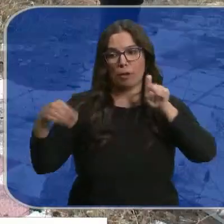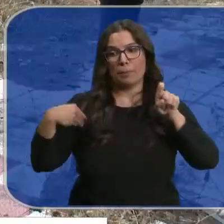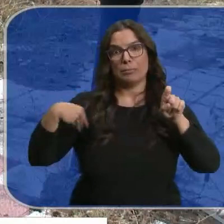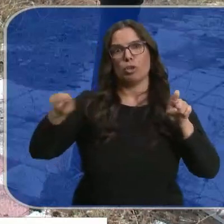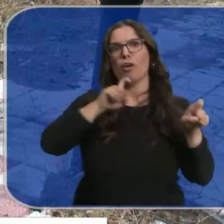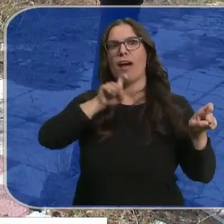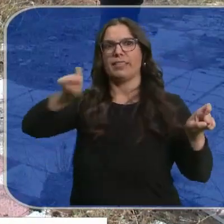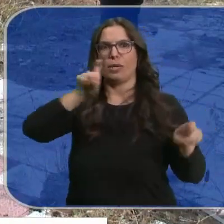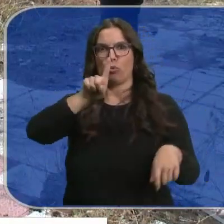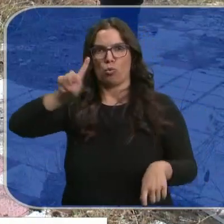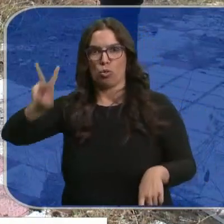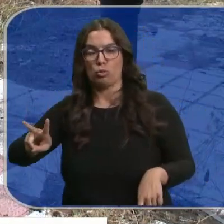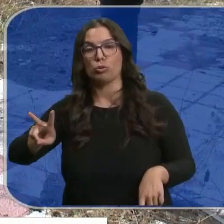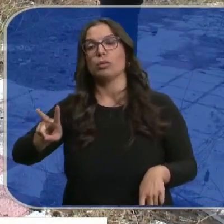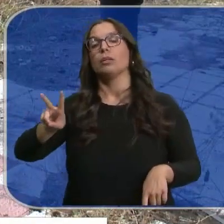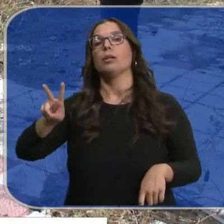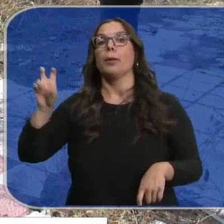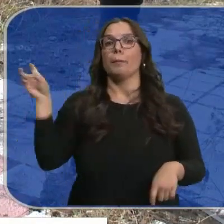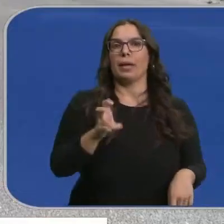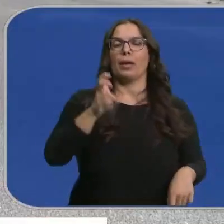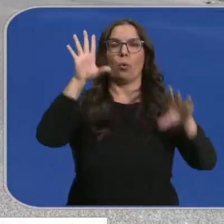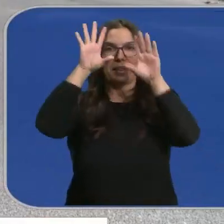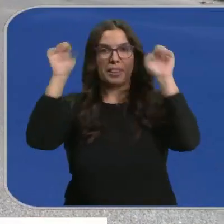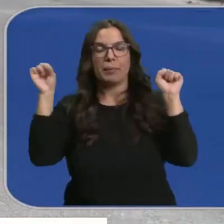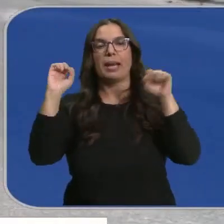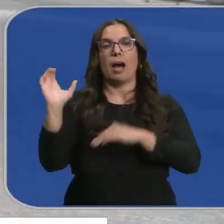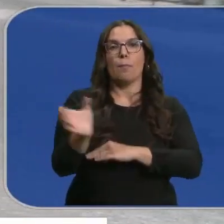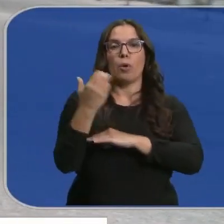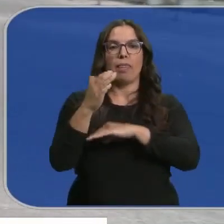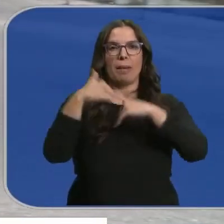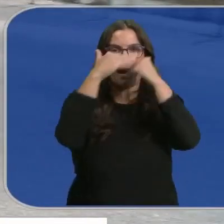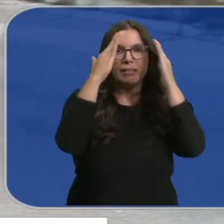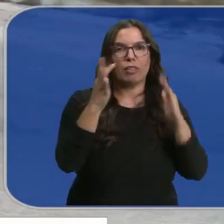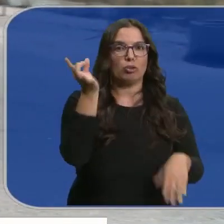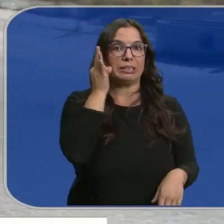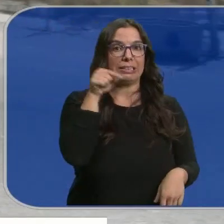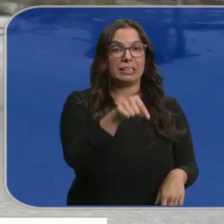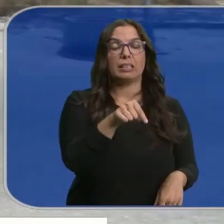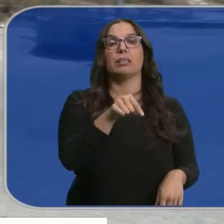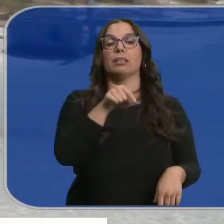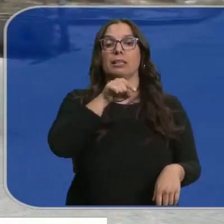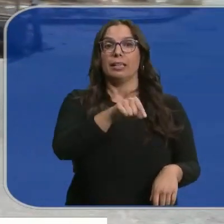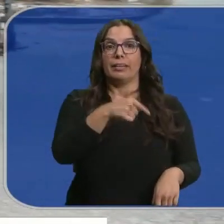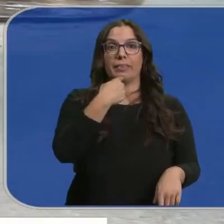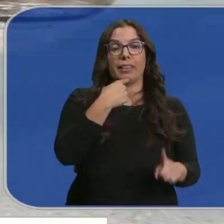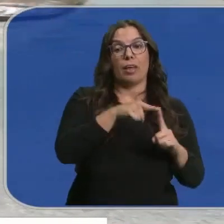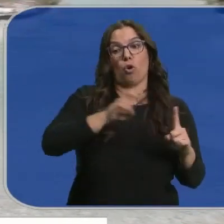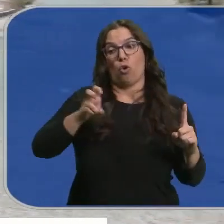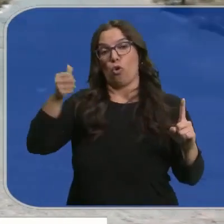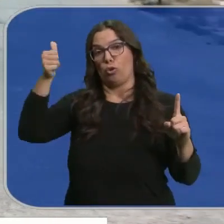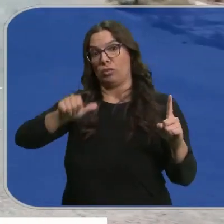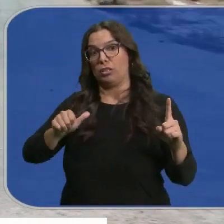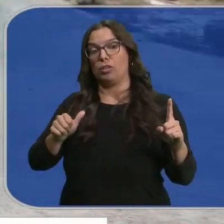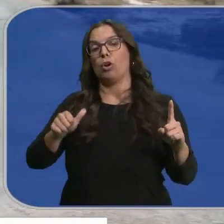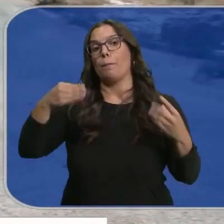dieron aviso al 112. Hasta aquí se desplazaron agentes de la Guardia Civil y una ambulancia para atender a la víctima que, por cierto, ni ella ni el presunto